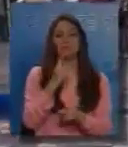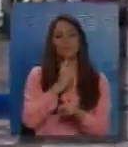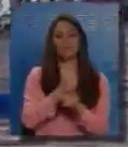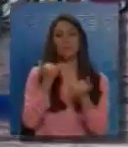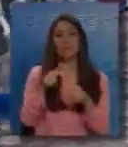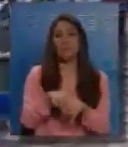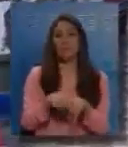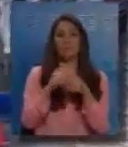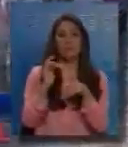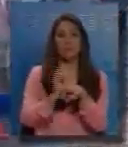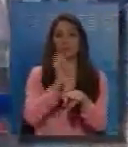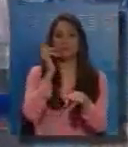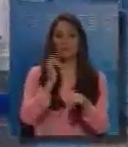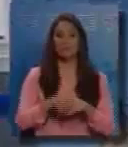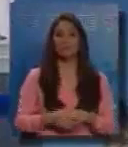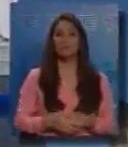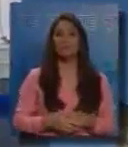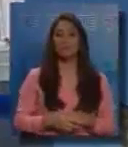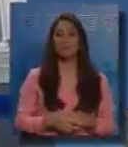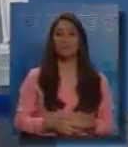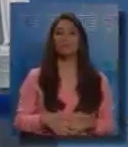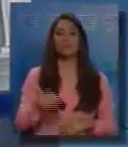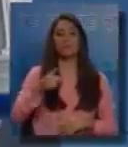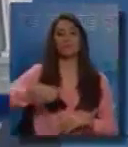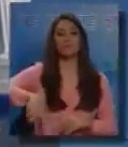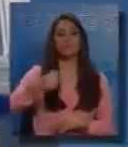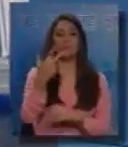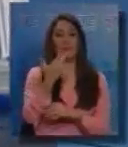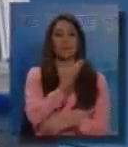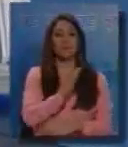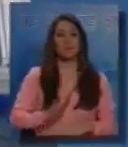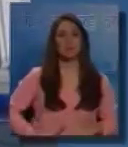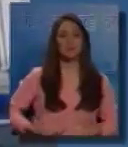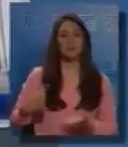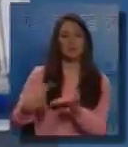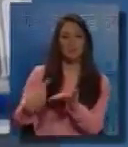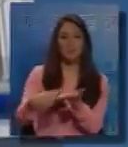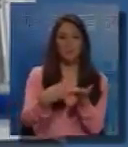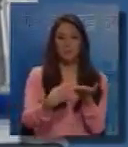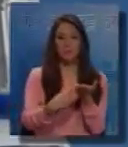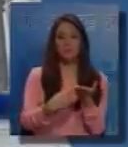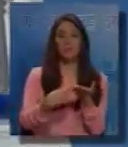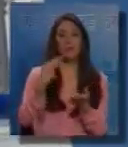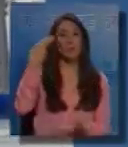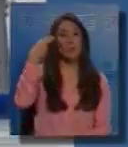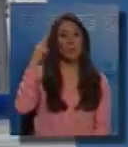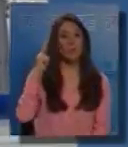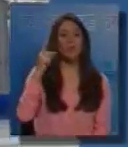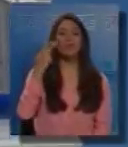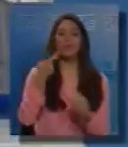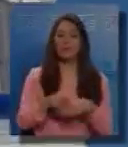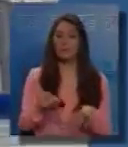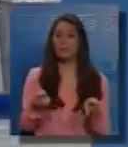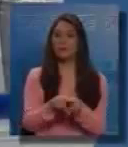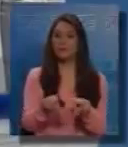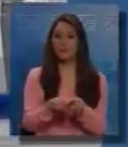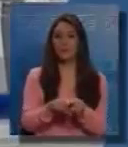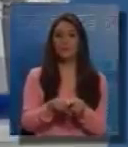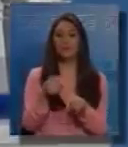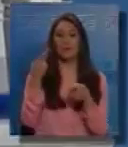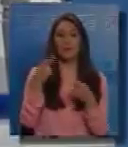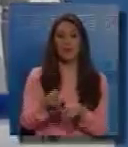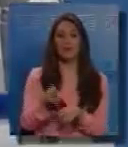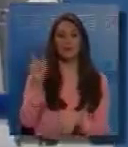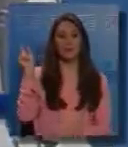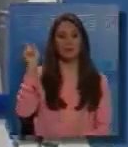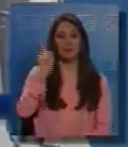evidencia ya el interés que está generando esta cita presidencial, en la cual, hay que decirlo, Uruguay también juega un papel importante. Por ello, Tabaré Vázquez, el